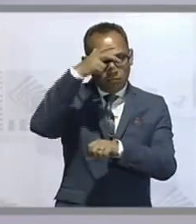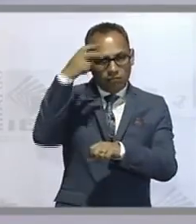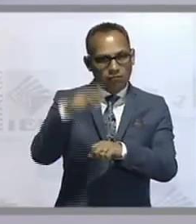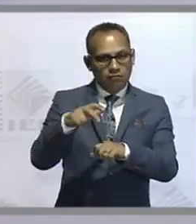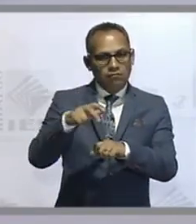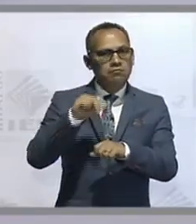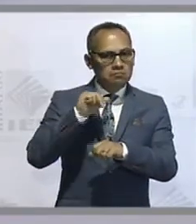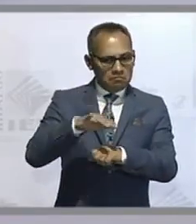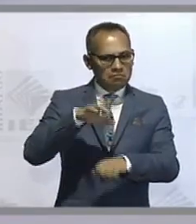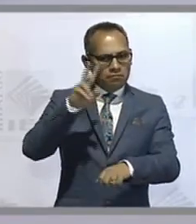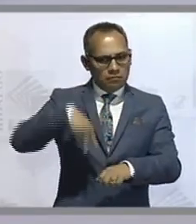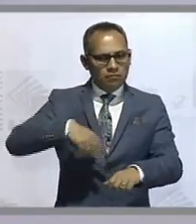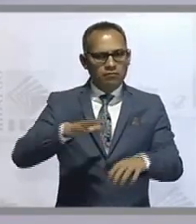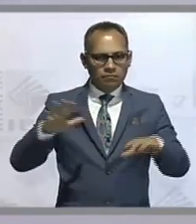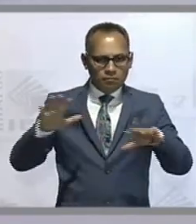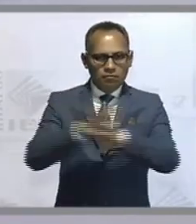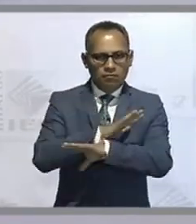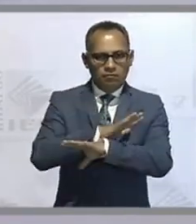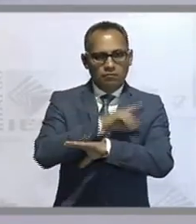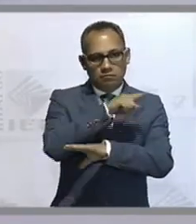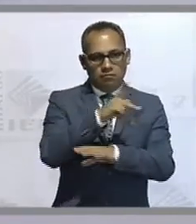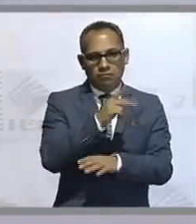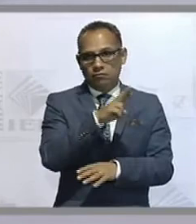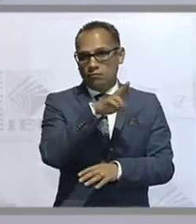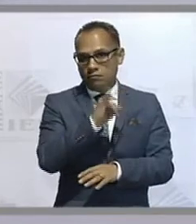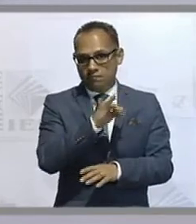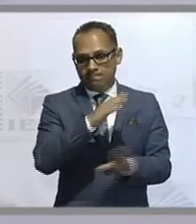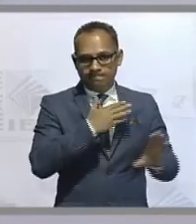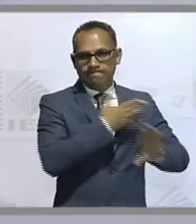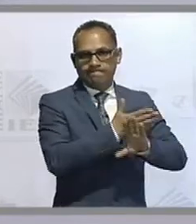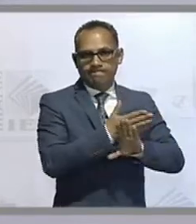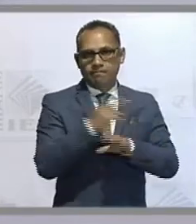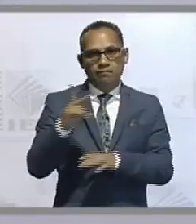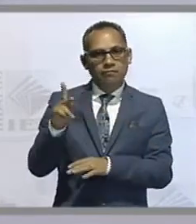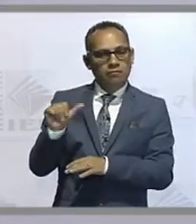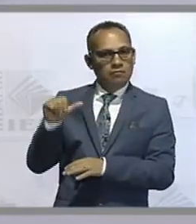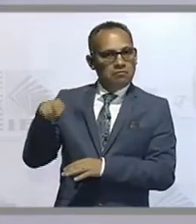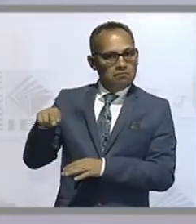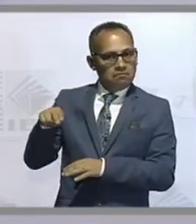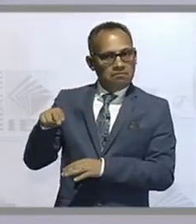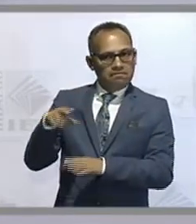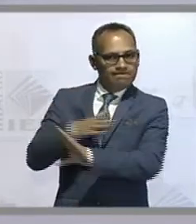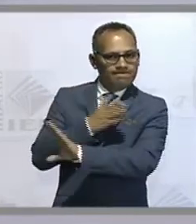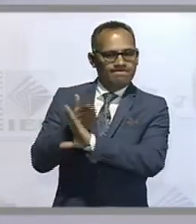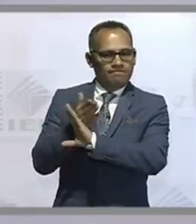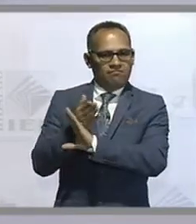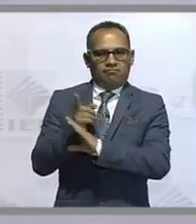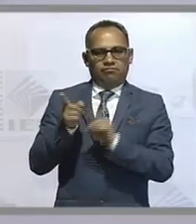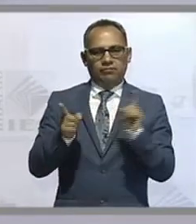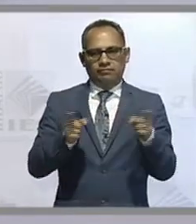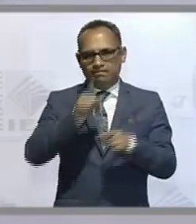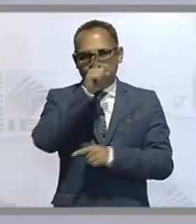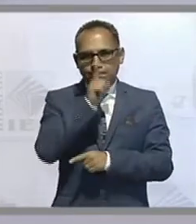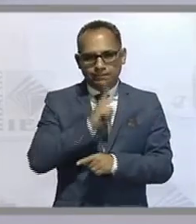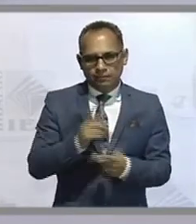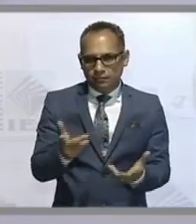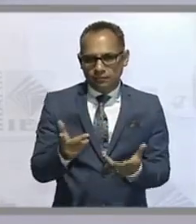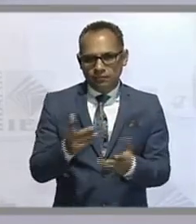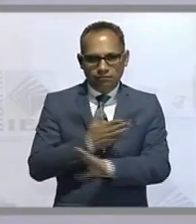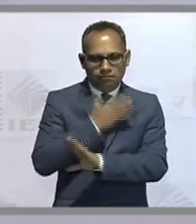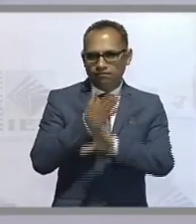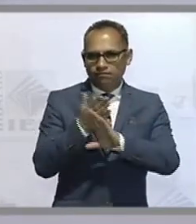estamos en contra del pri y en contra del pan en contra de sus mentiras y por eso vamos a ganar